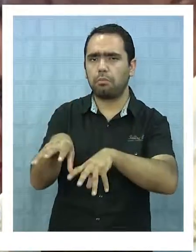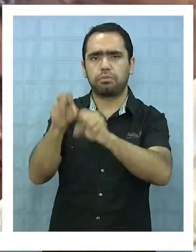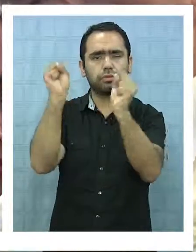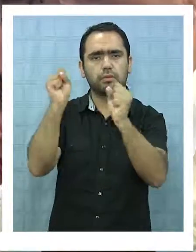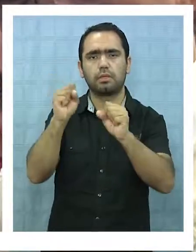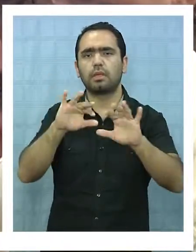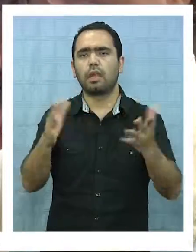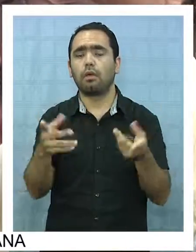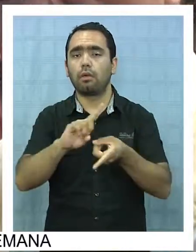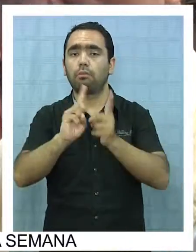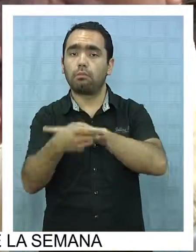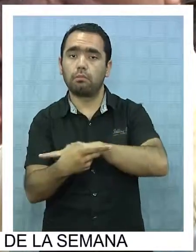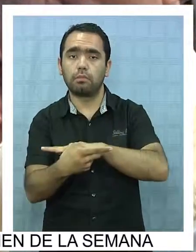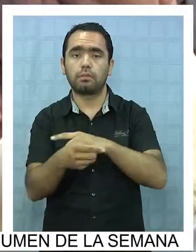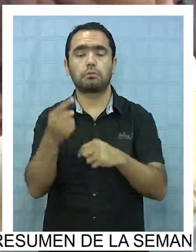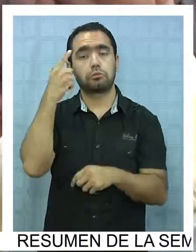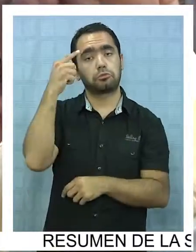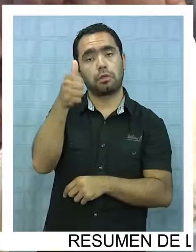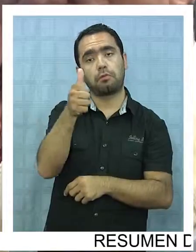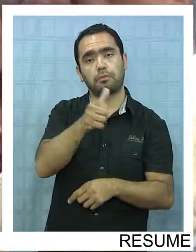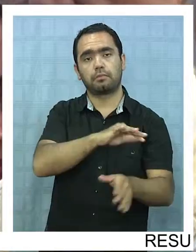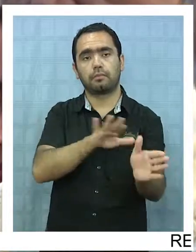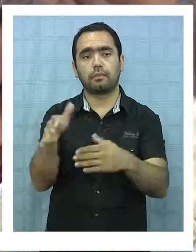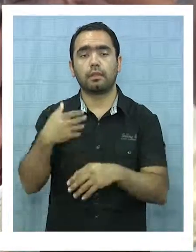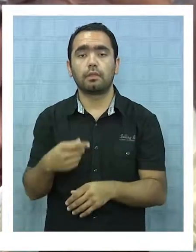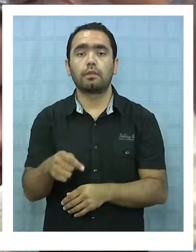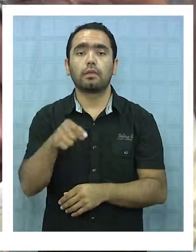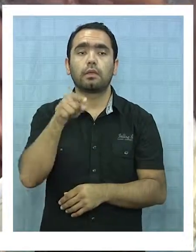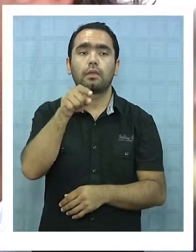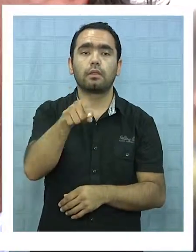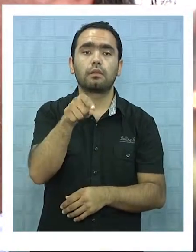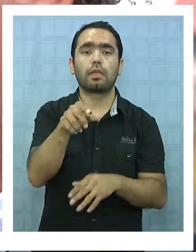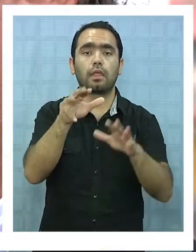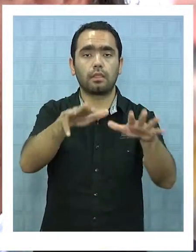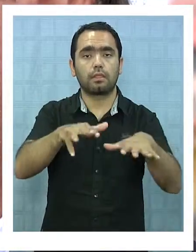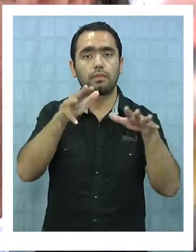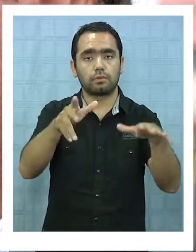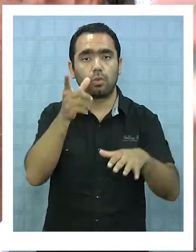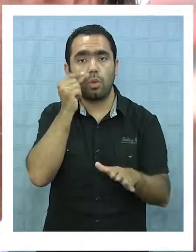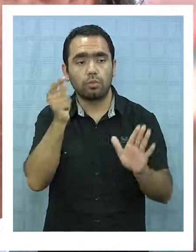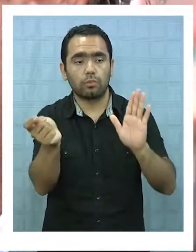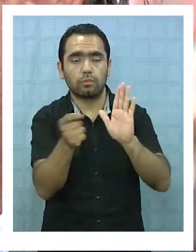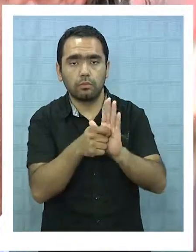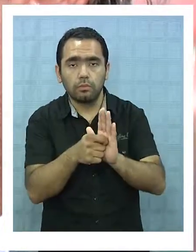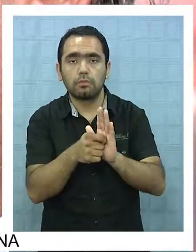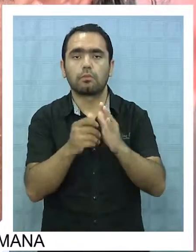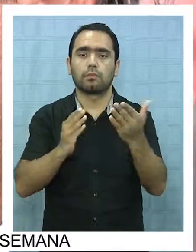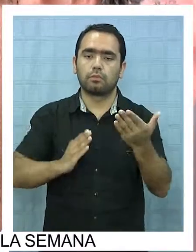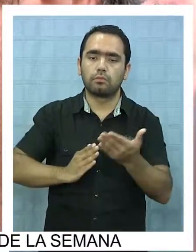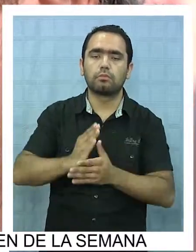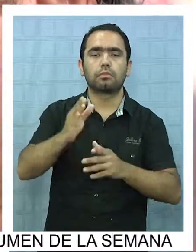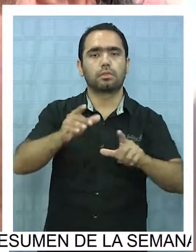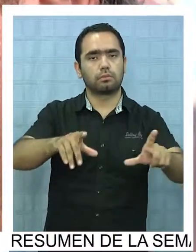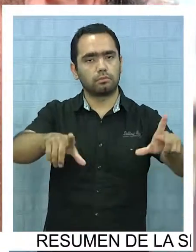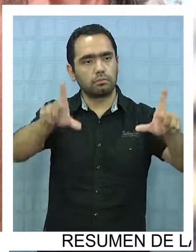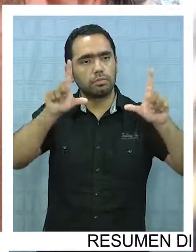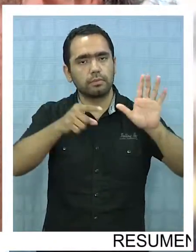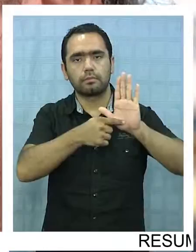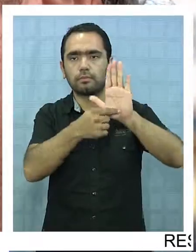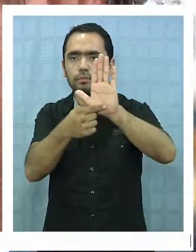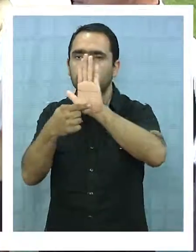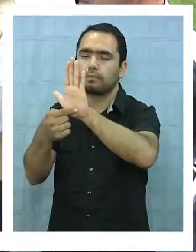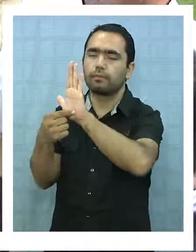que permitieron que se hicieran. Para el 19 de octubre está previsto el lanzamiento oficial de la colectividad, con su organización y postulados.